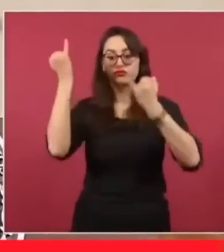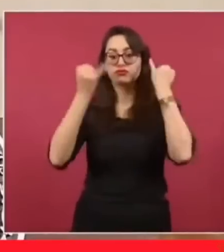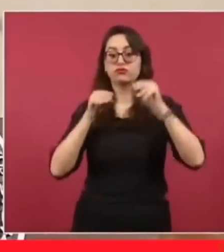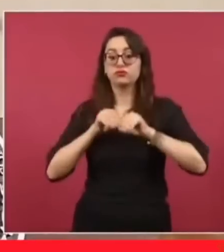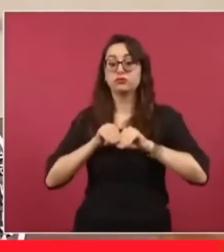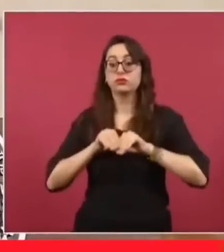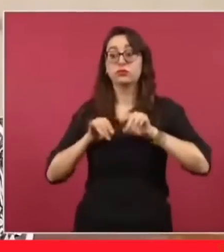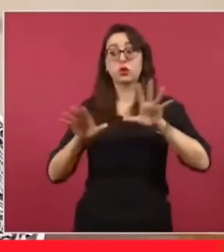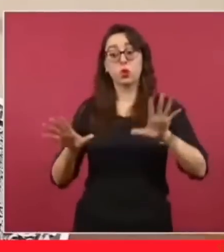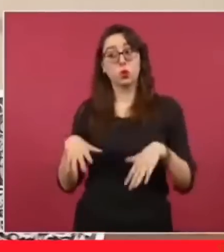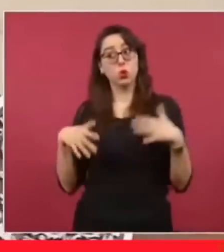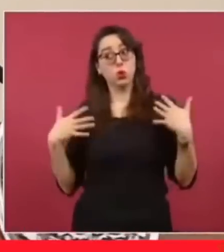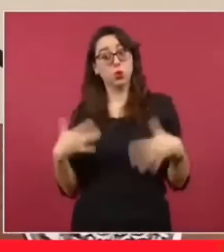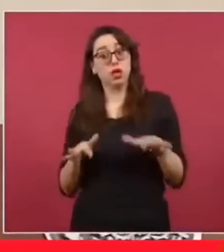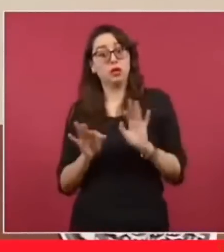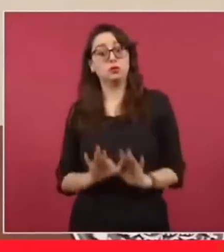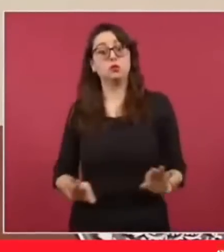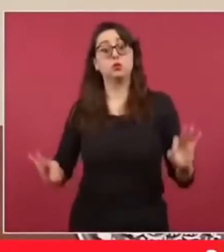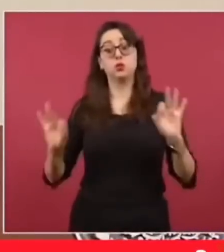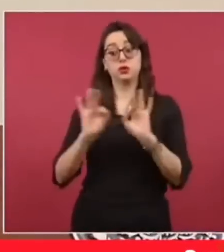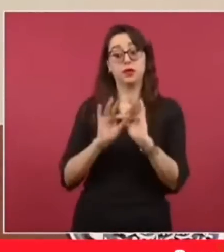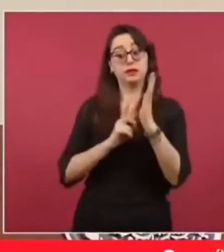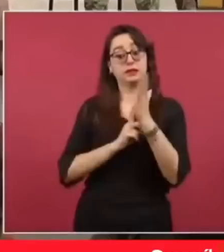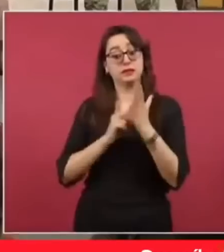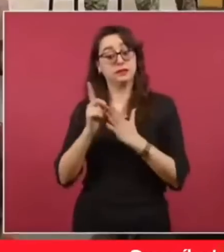derechos humanos,